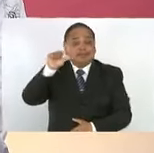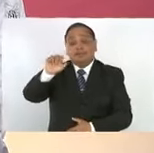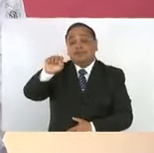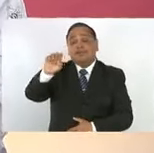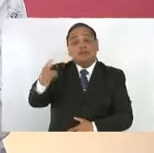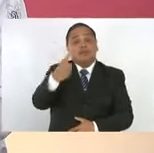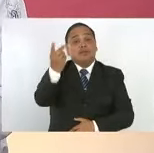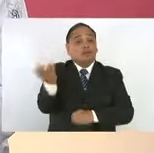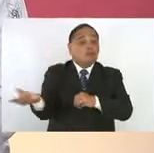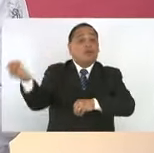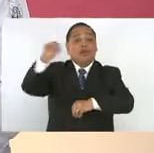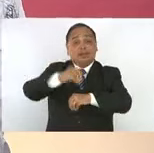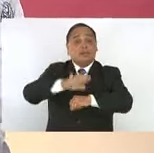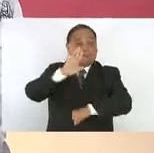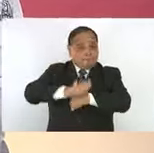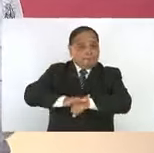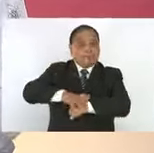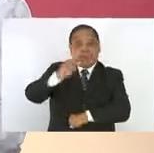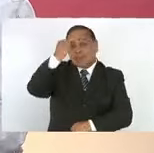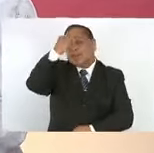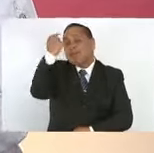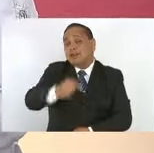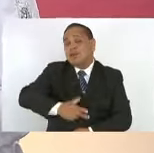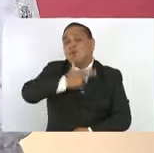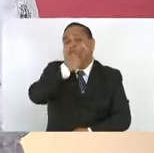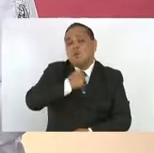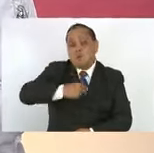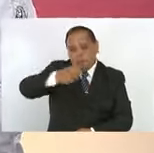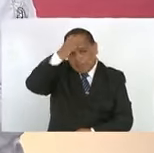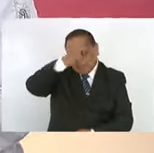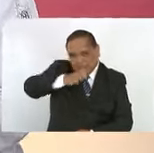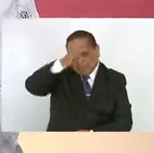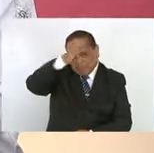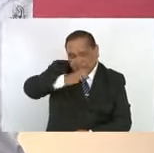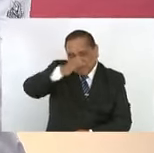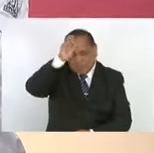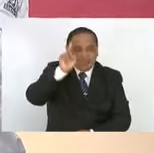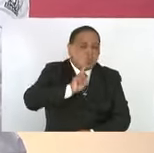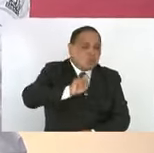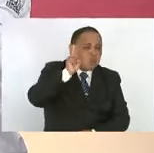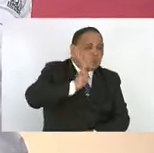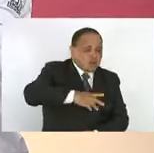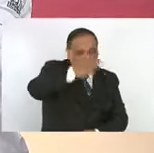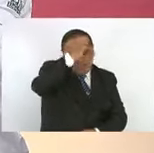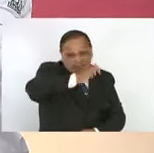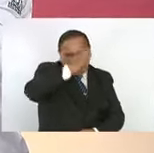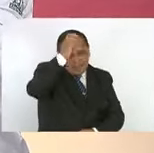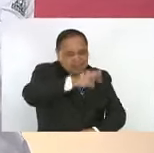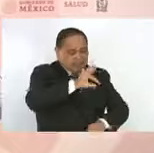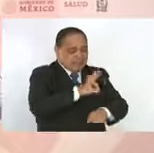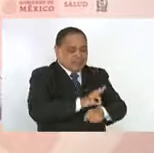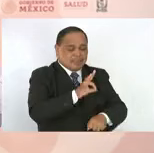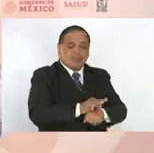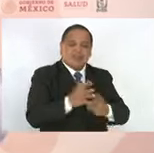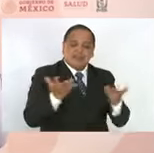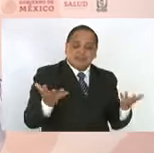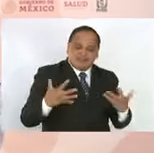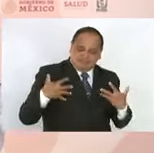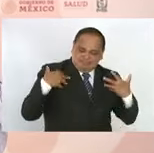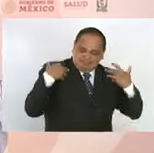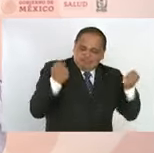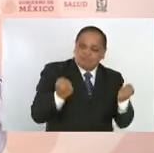servicios, sus saberes y su enorme vocación patriótica por servir a quienes menos tienen. Y se